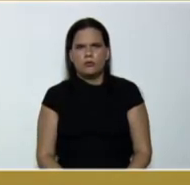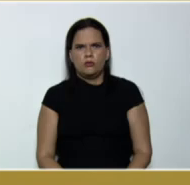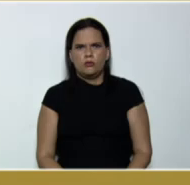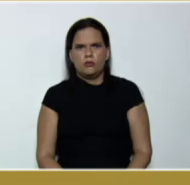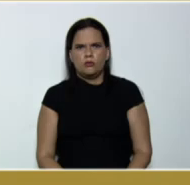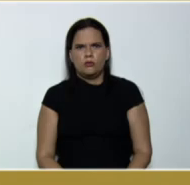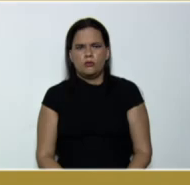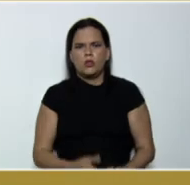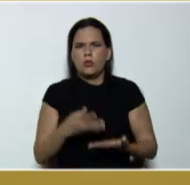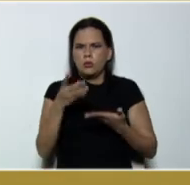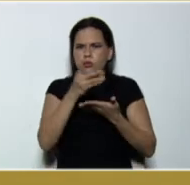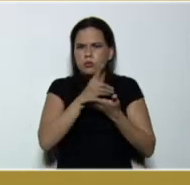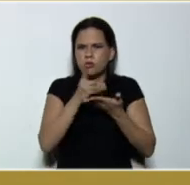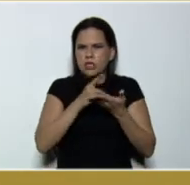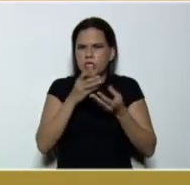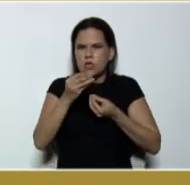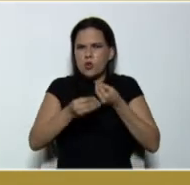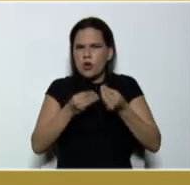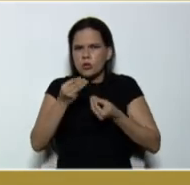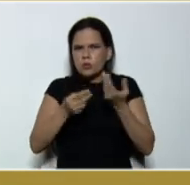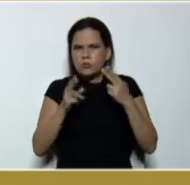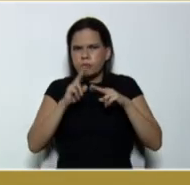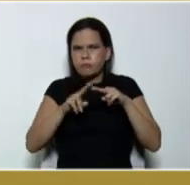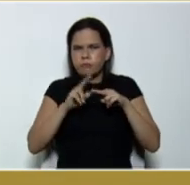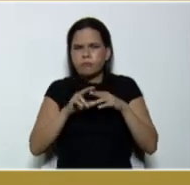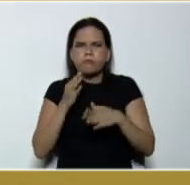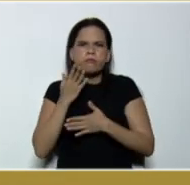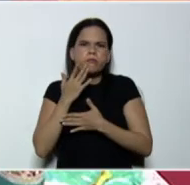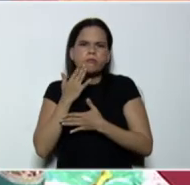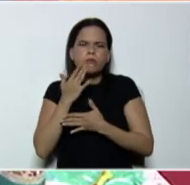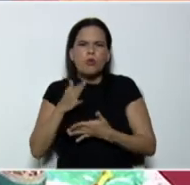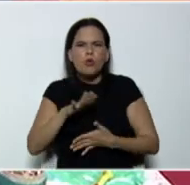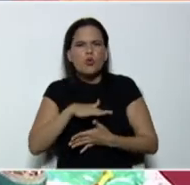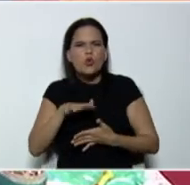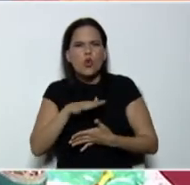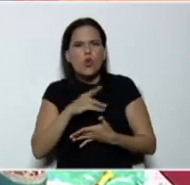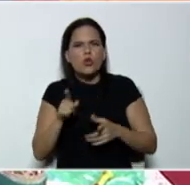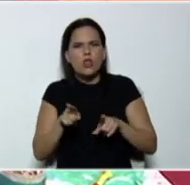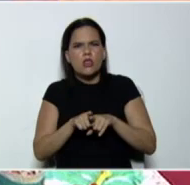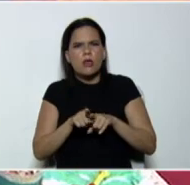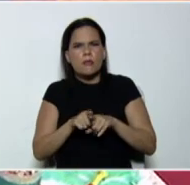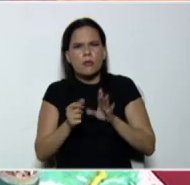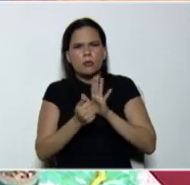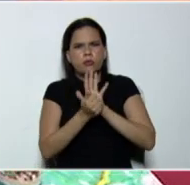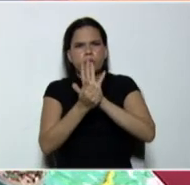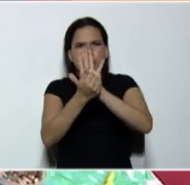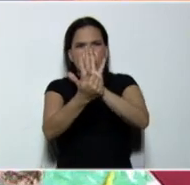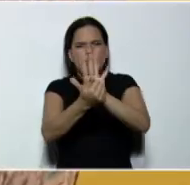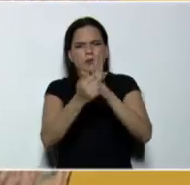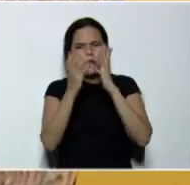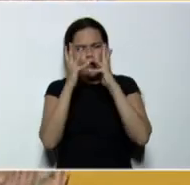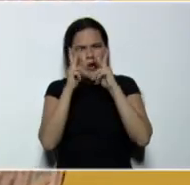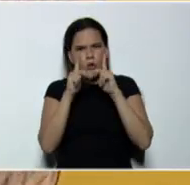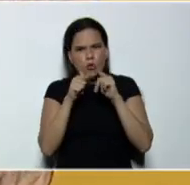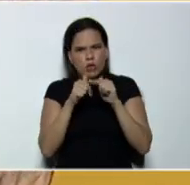con un diseño elaborado por ellos, como por ejemplo, donde ellos también plasman el símbolo y van contando